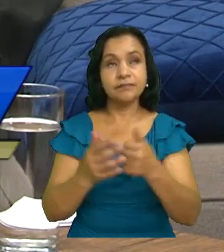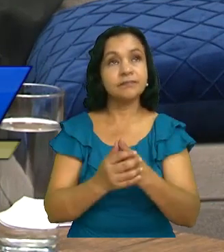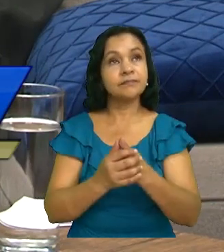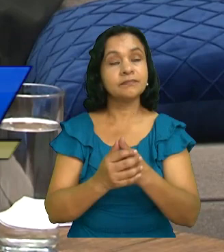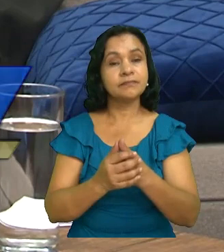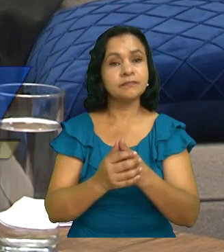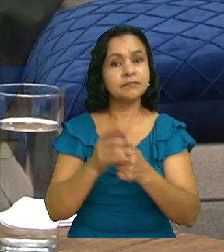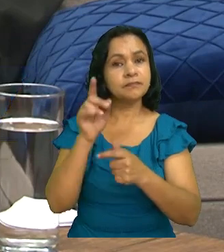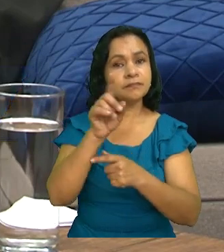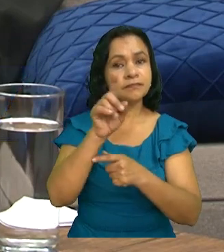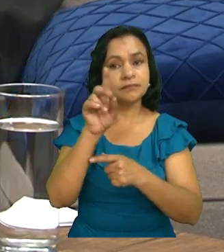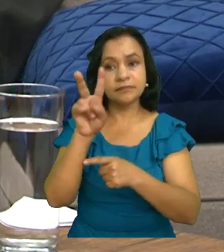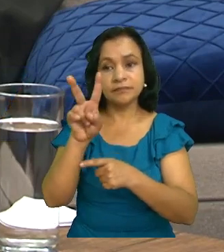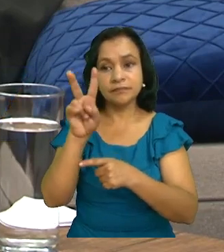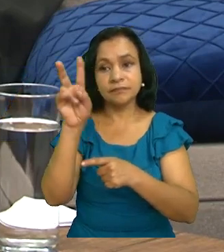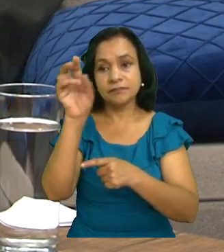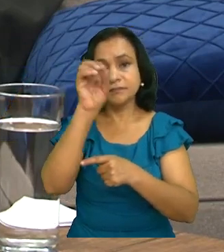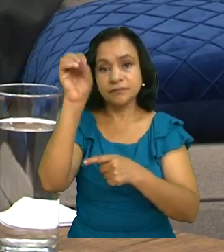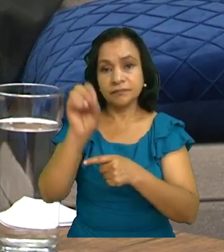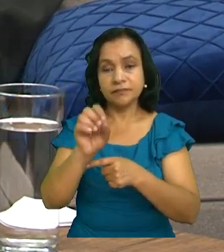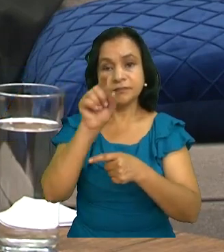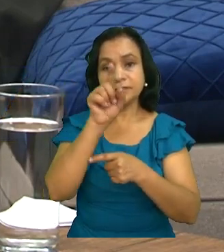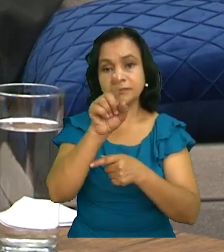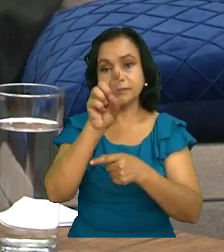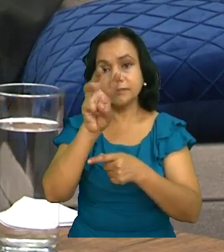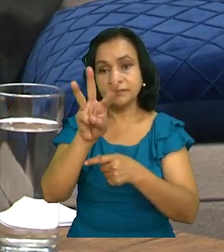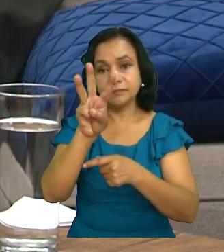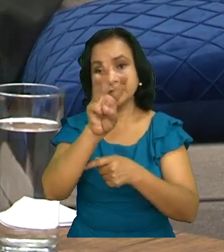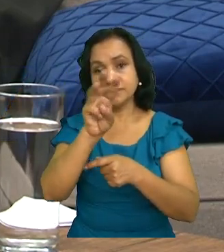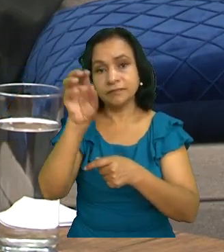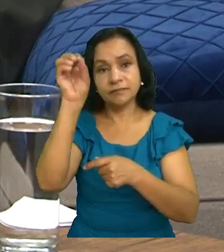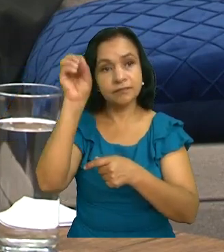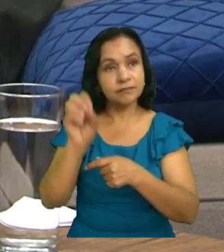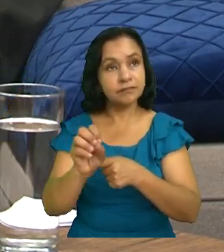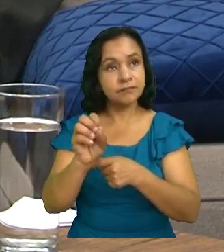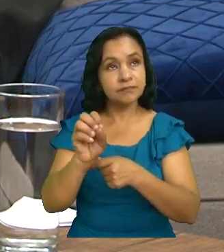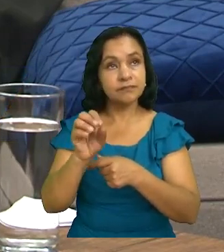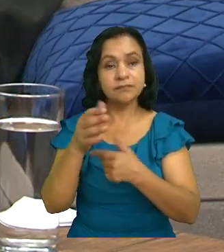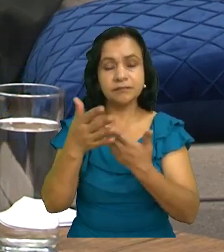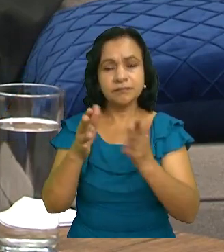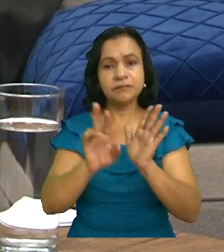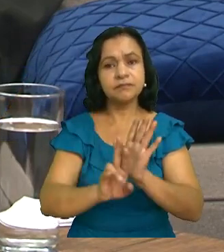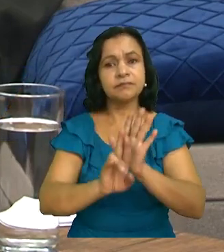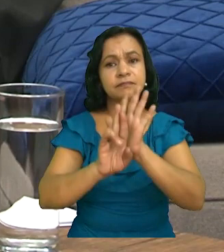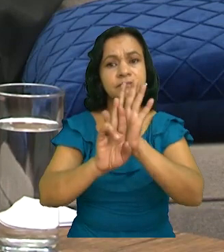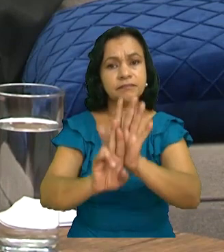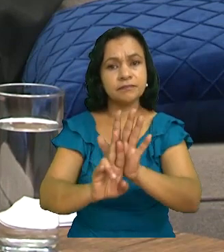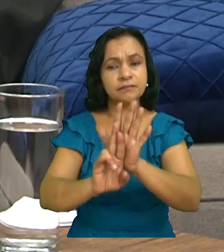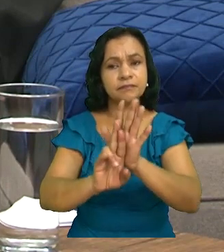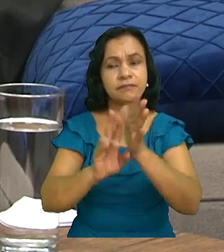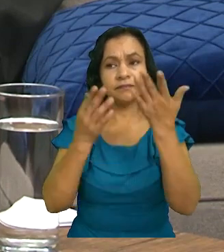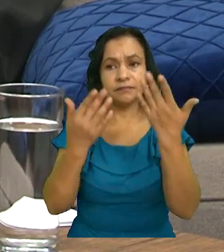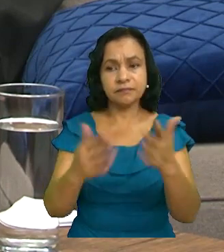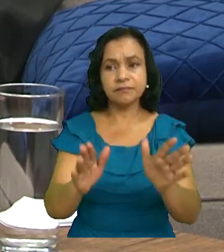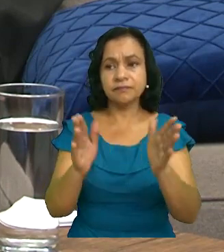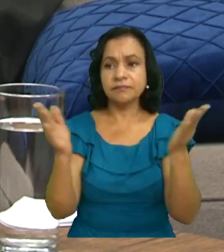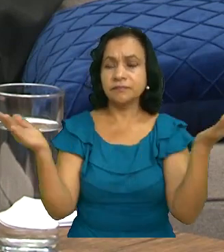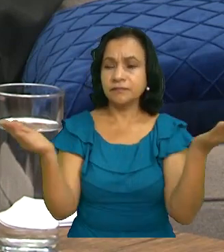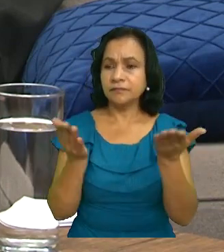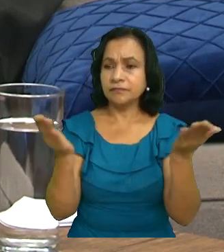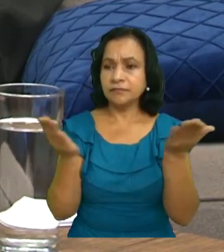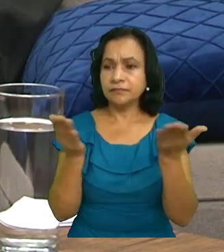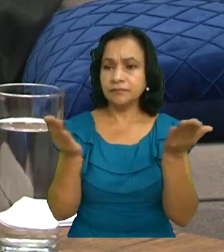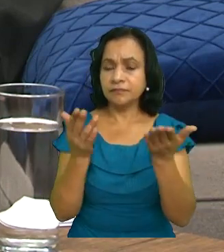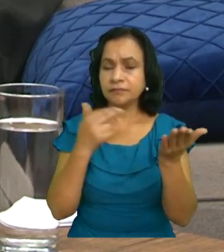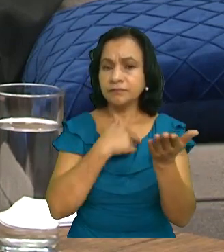un 12-13%, estamos hablando ya de un resultado. Es decir, cómo lo que